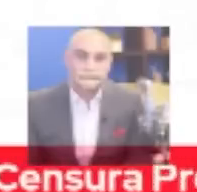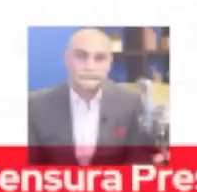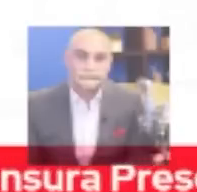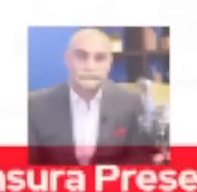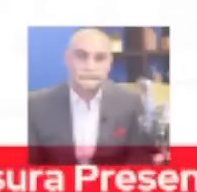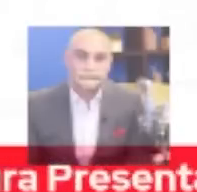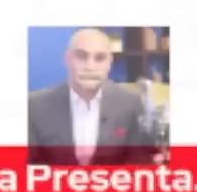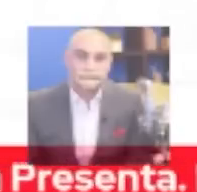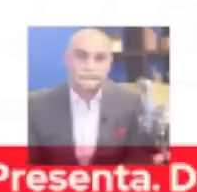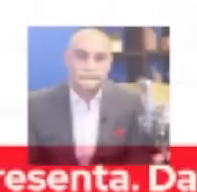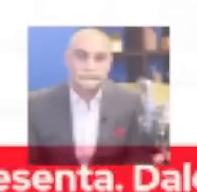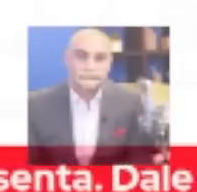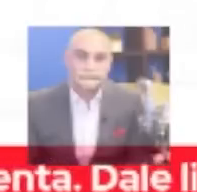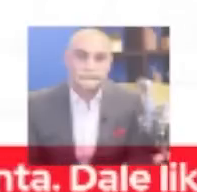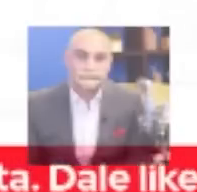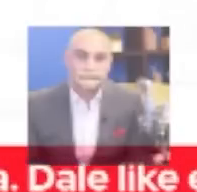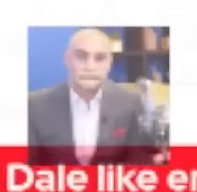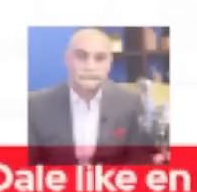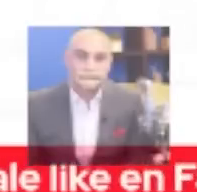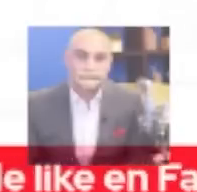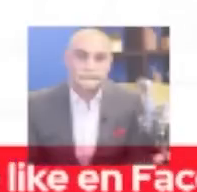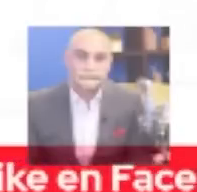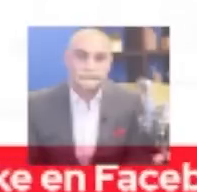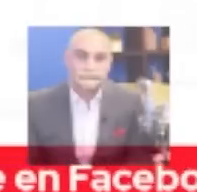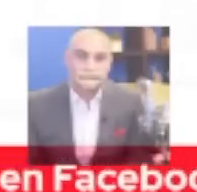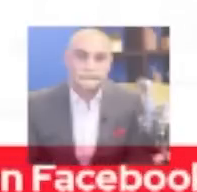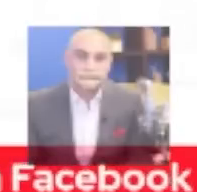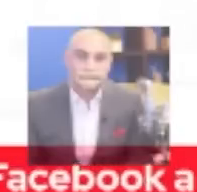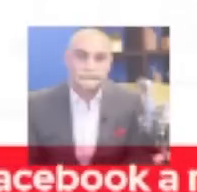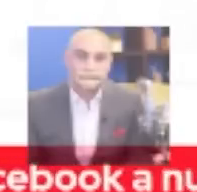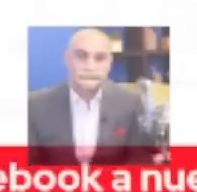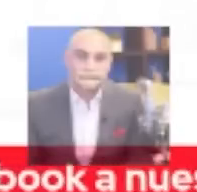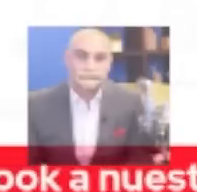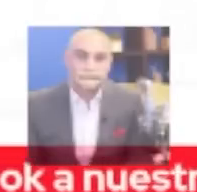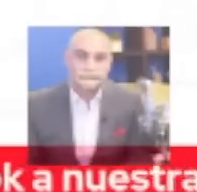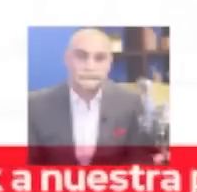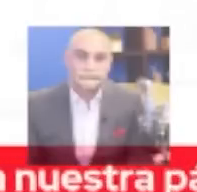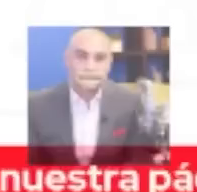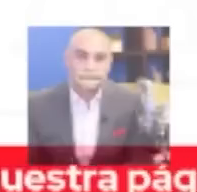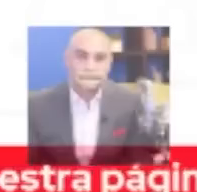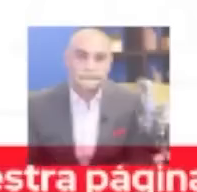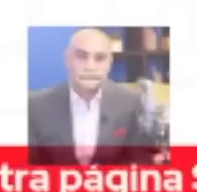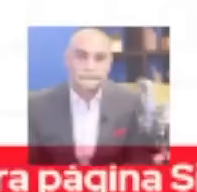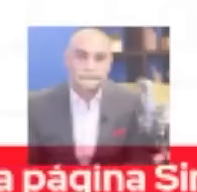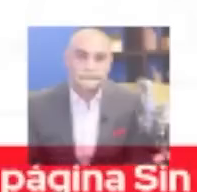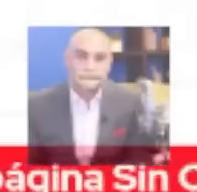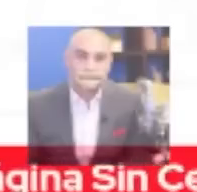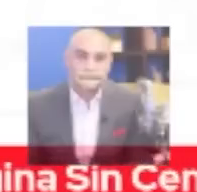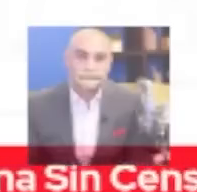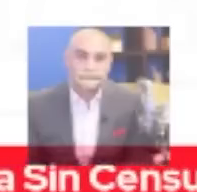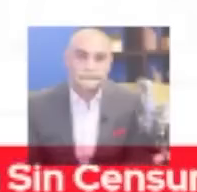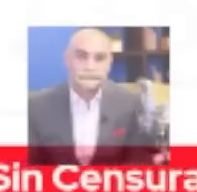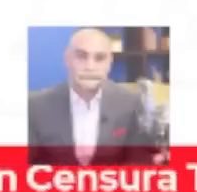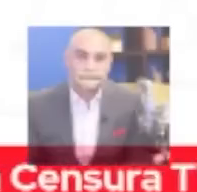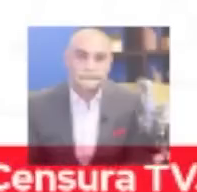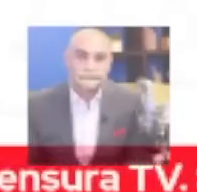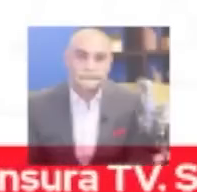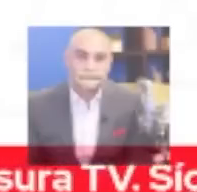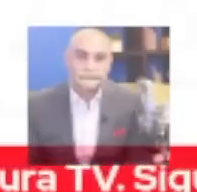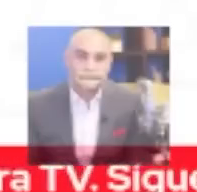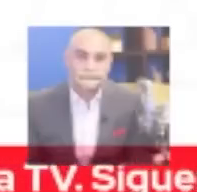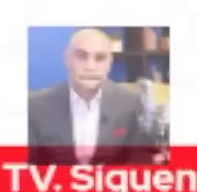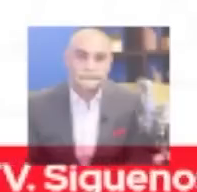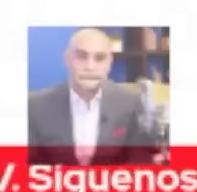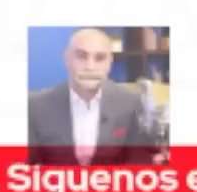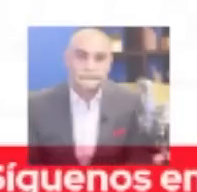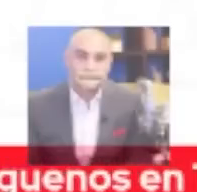llegaran hipotéticamente a presentarse en perjuicio de los derechos de algunas personas serían atendidos por otros medios de defensa pero no es